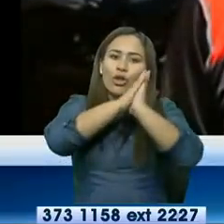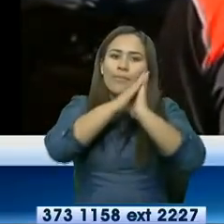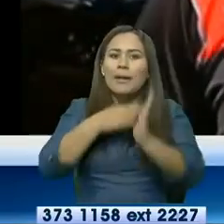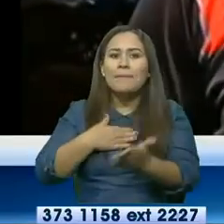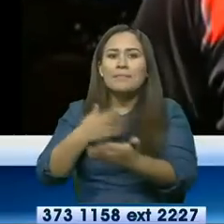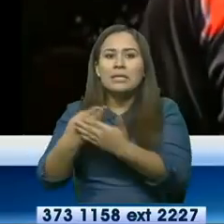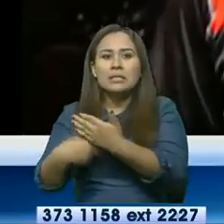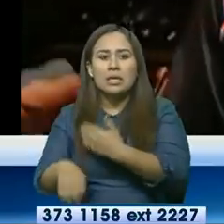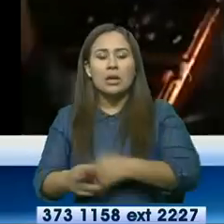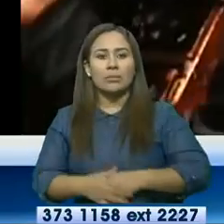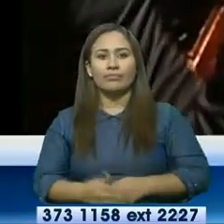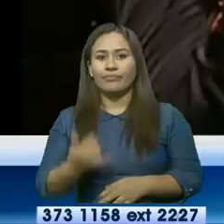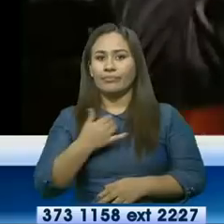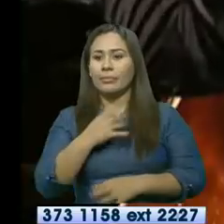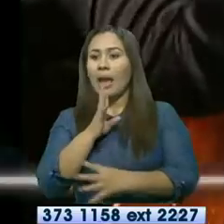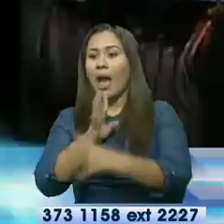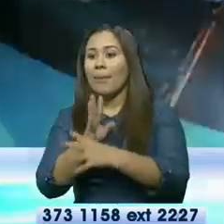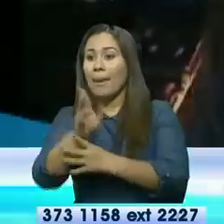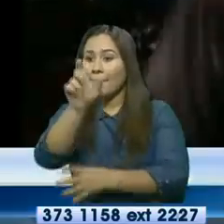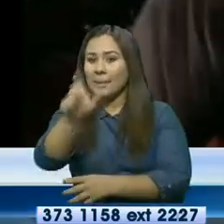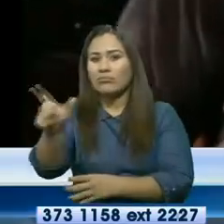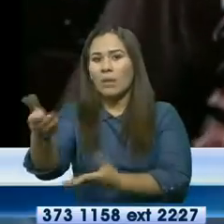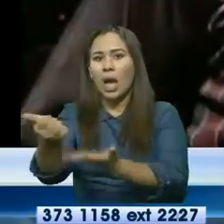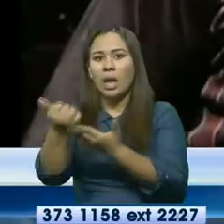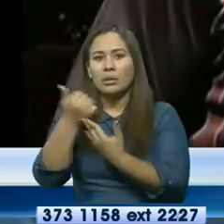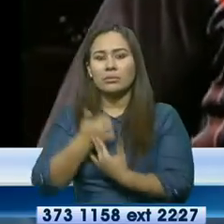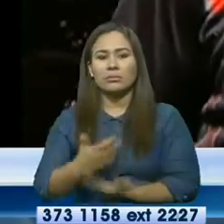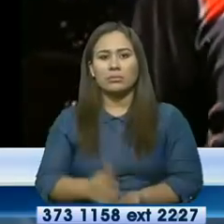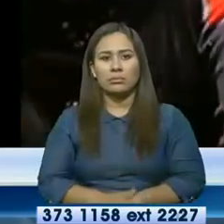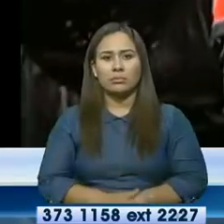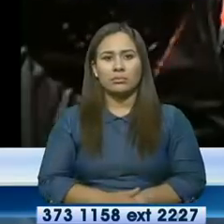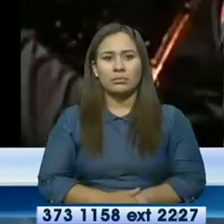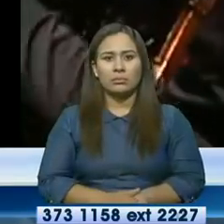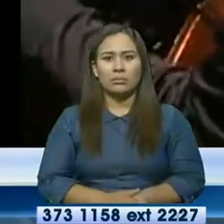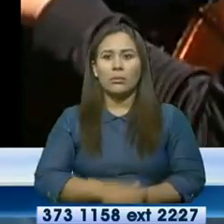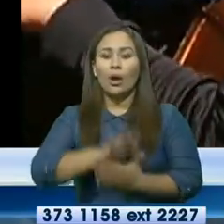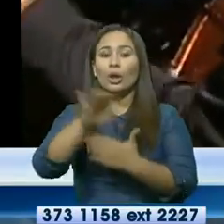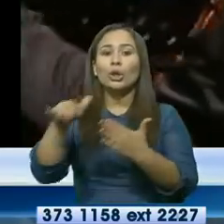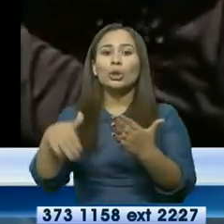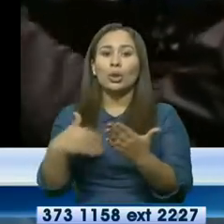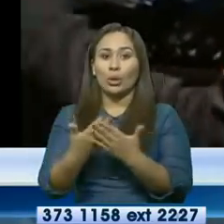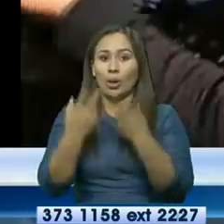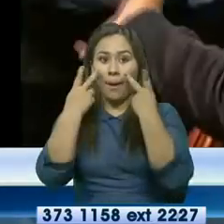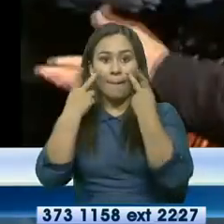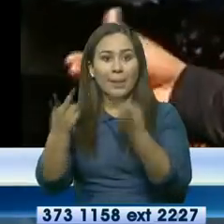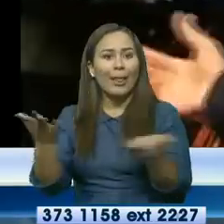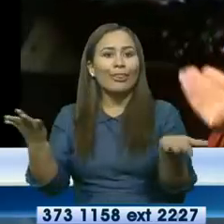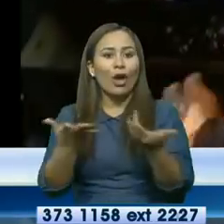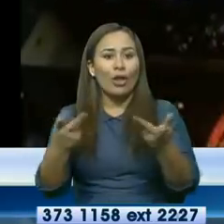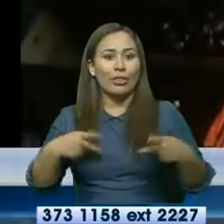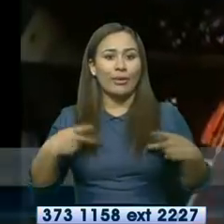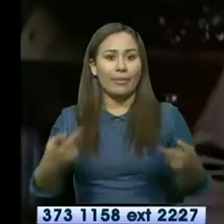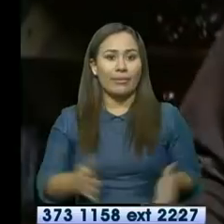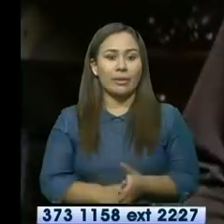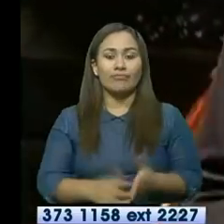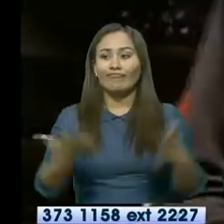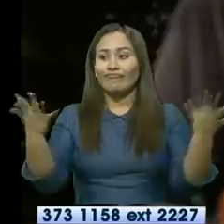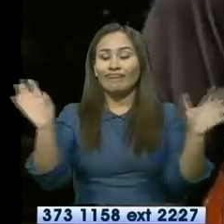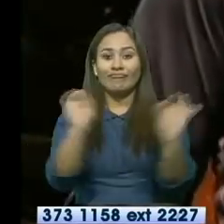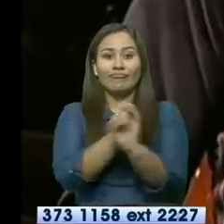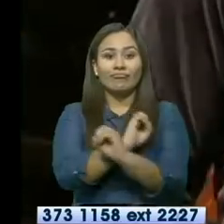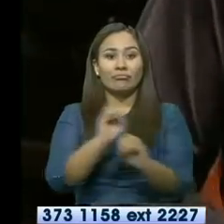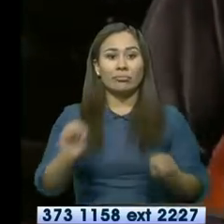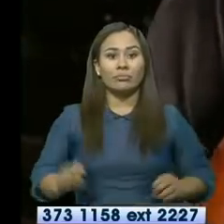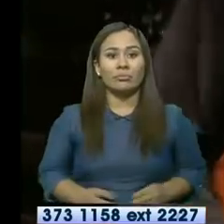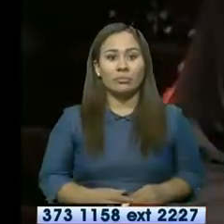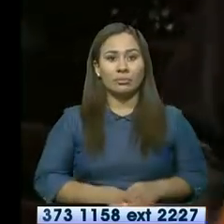colaborando aquí con la vencida ya que se le ha caído la casa como usted puede ver llegar que no tiene donde vivir no tiene absolutamente nada como